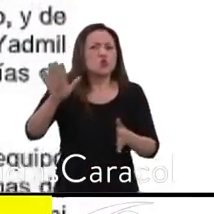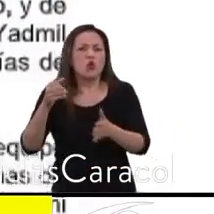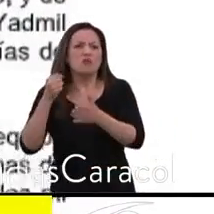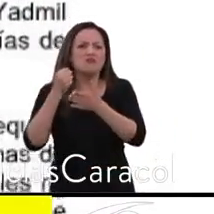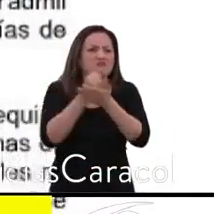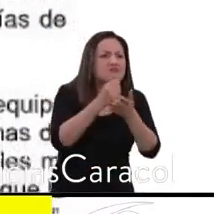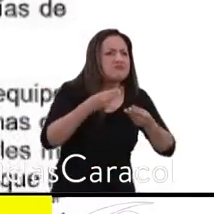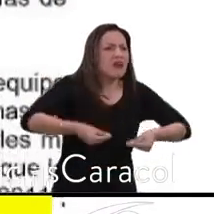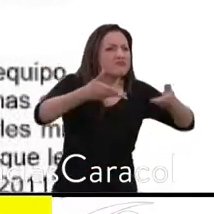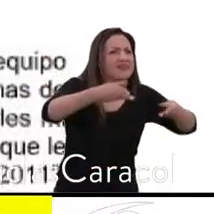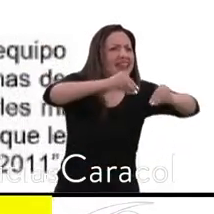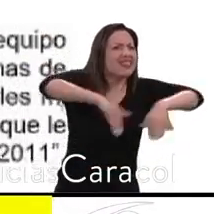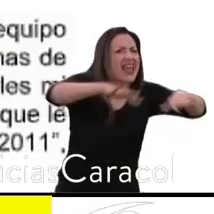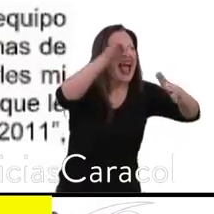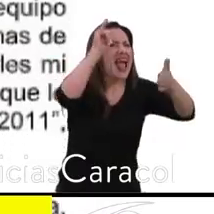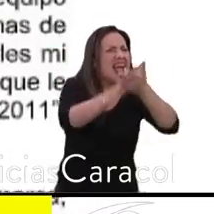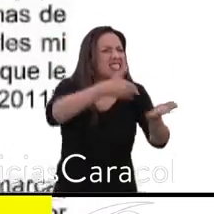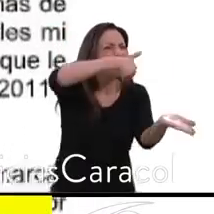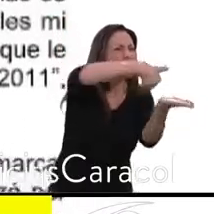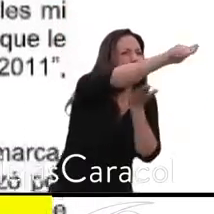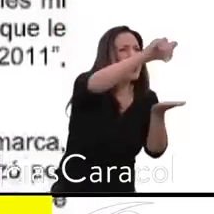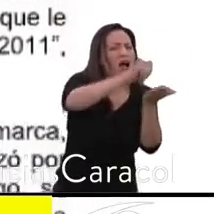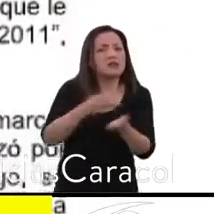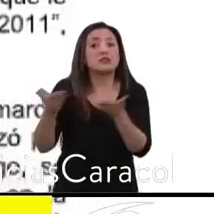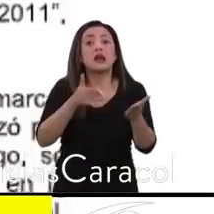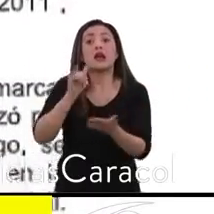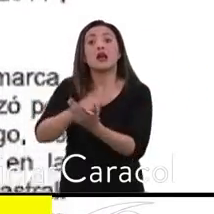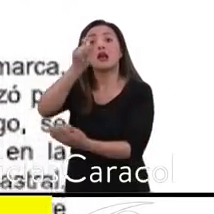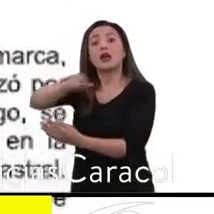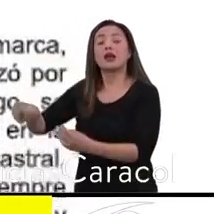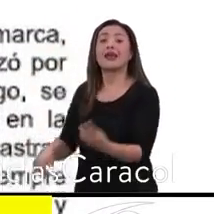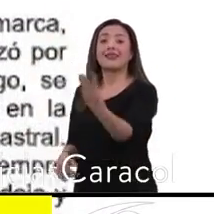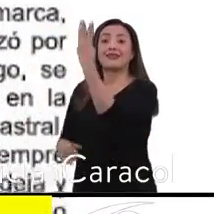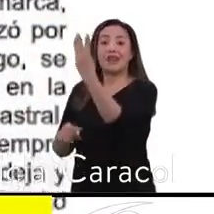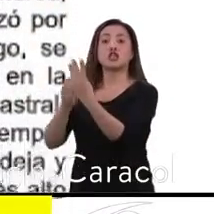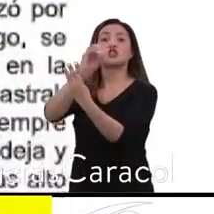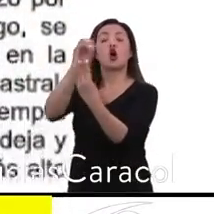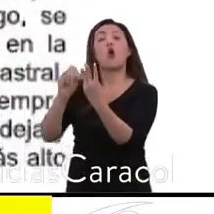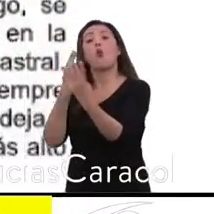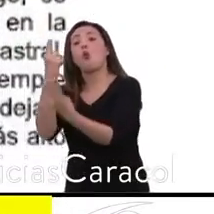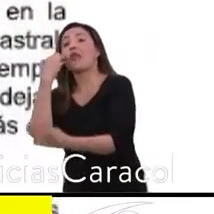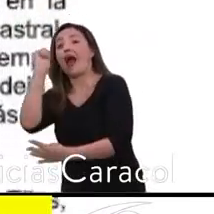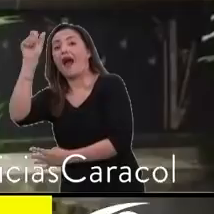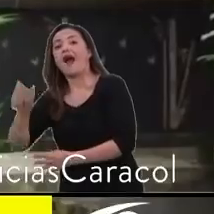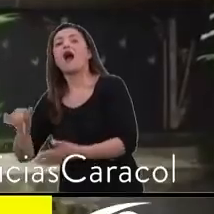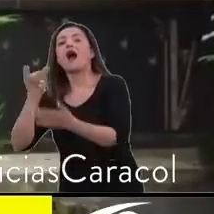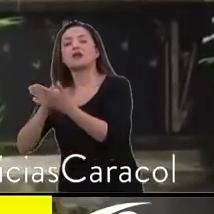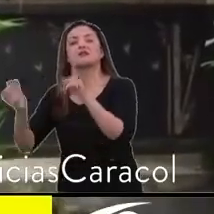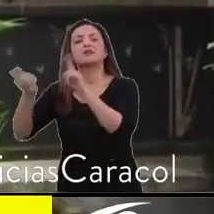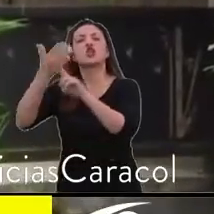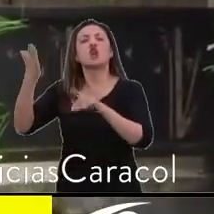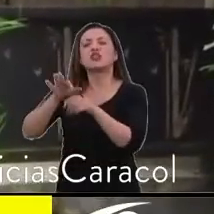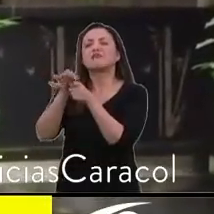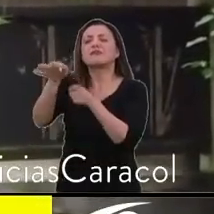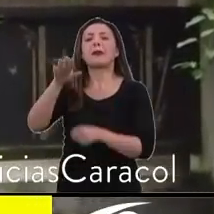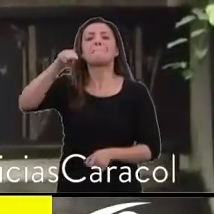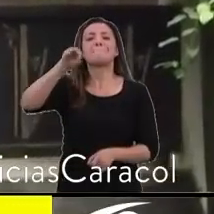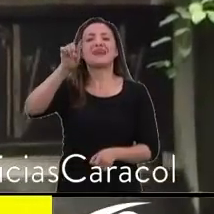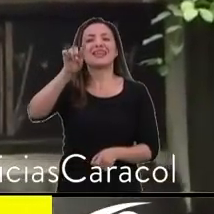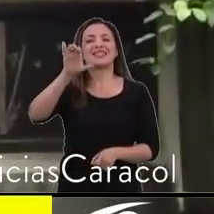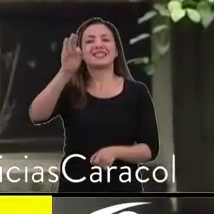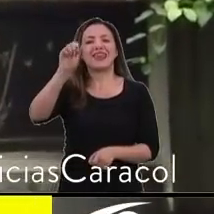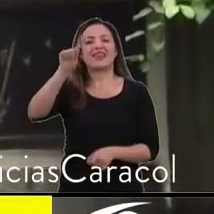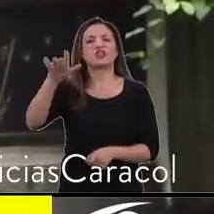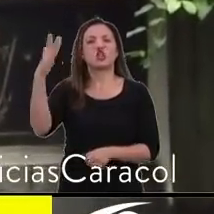cuatro cuerpos de tres mujeres y un hombre fueron hallados en la vereda de san isidro de mesetas en el meta lastimosamente si evidentemente